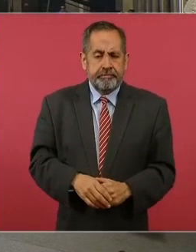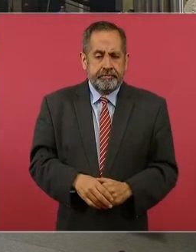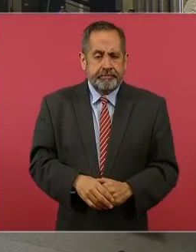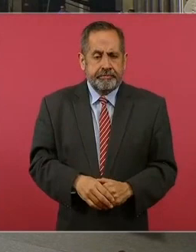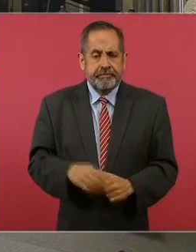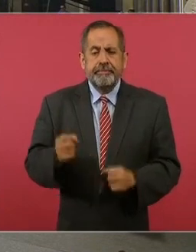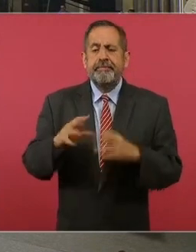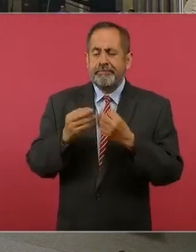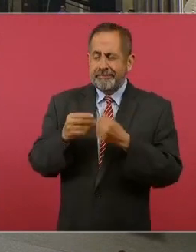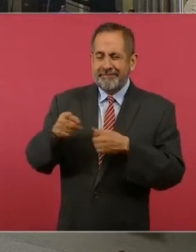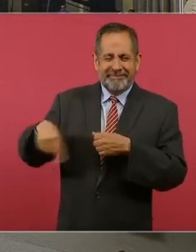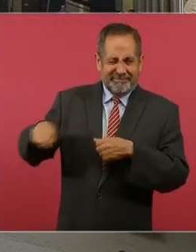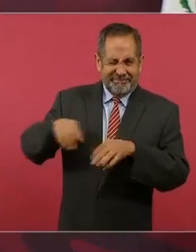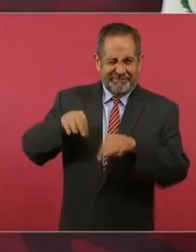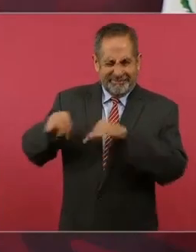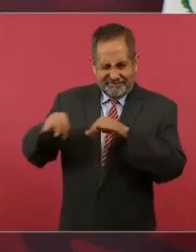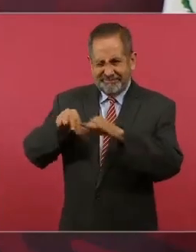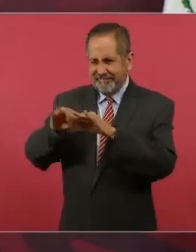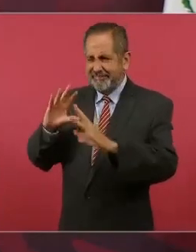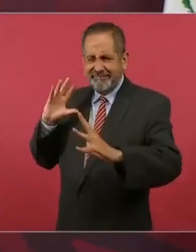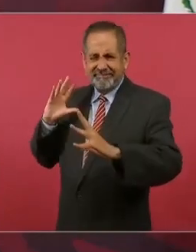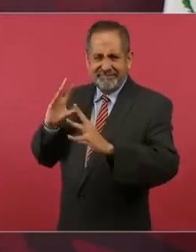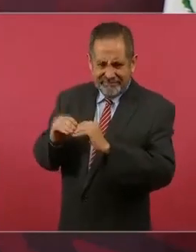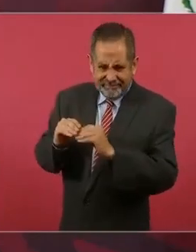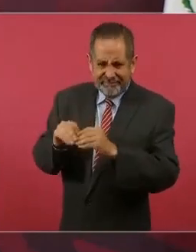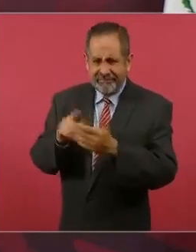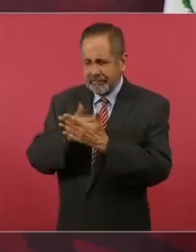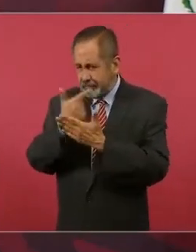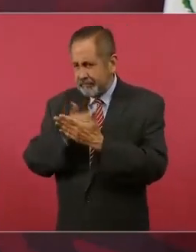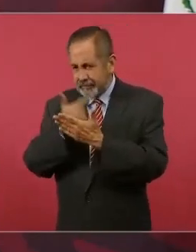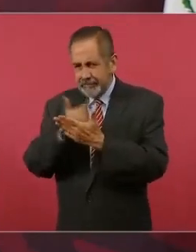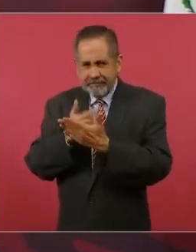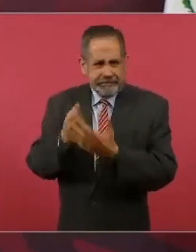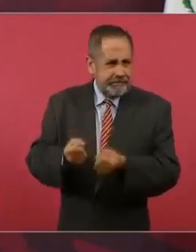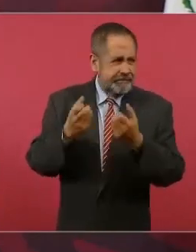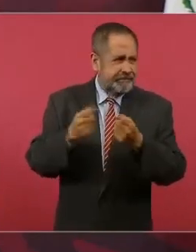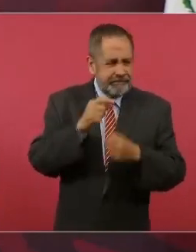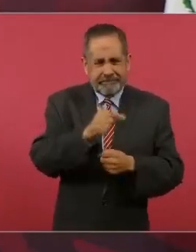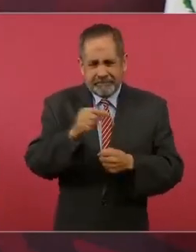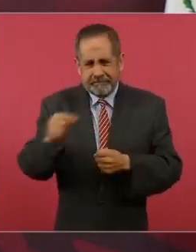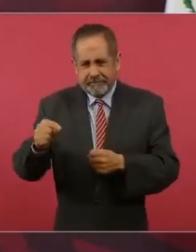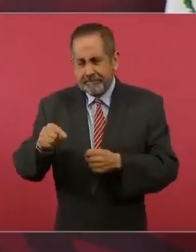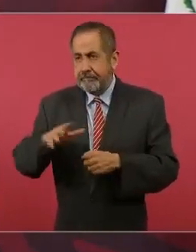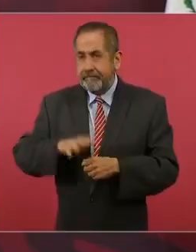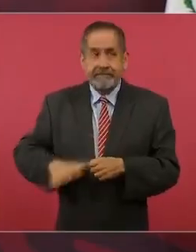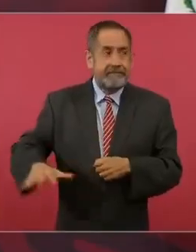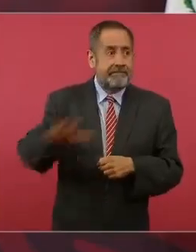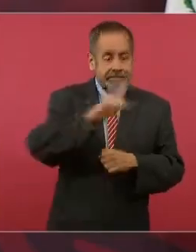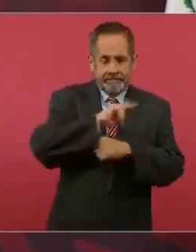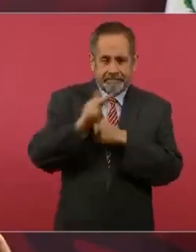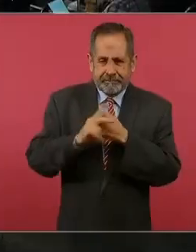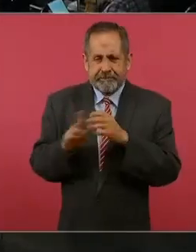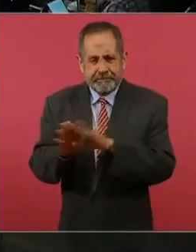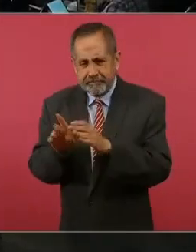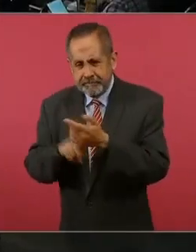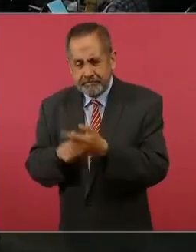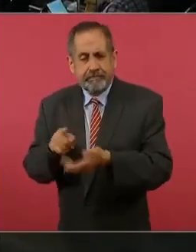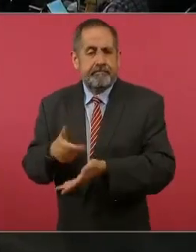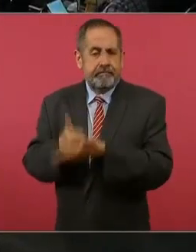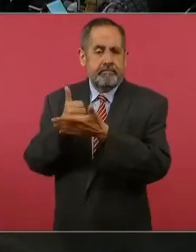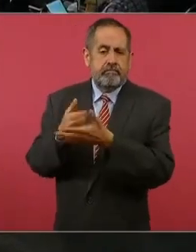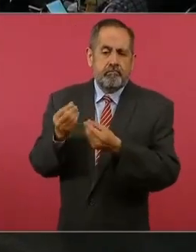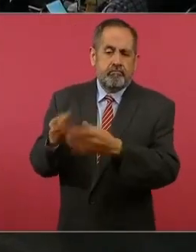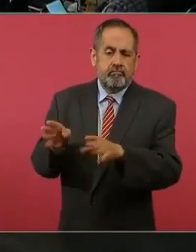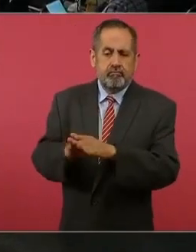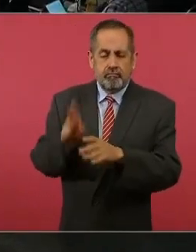de todo el trabajo realizado, de todo el censo que se está haciendo en el país. Y esto va a ayudar